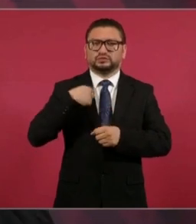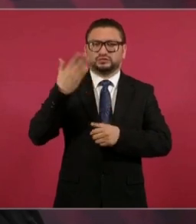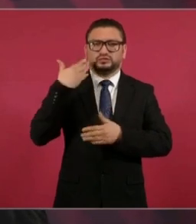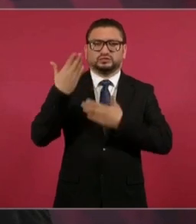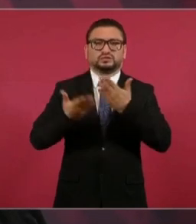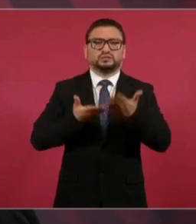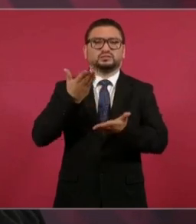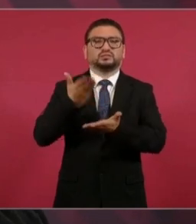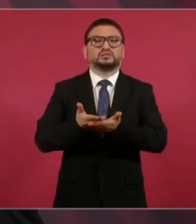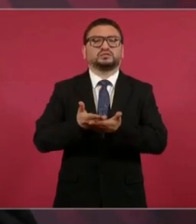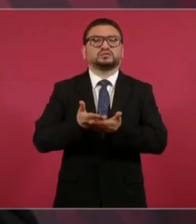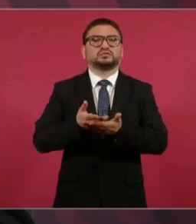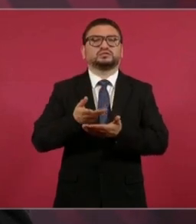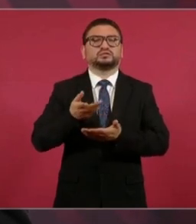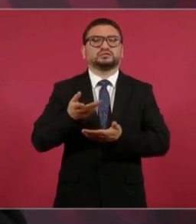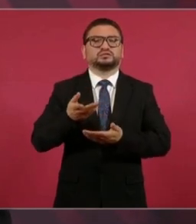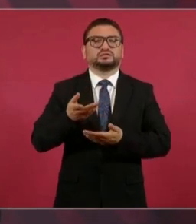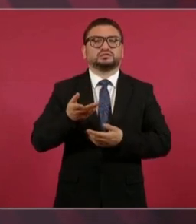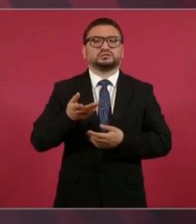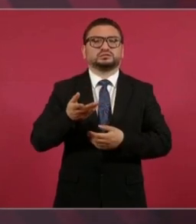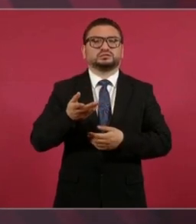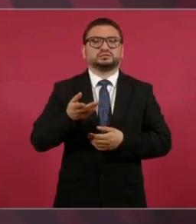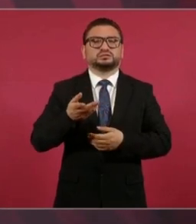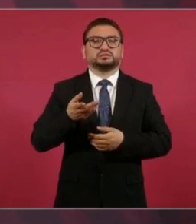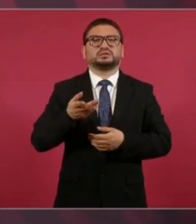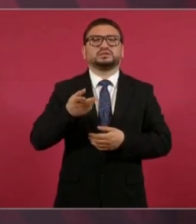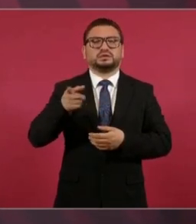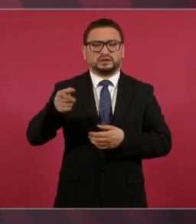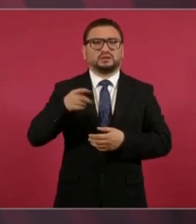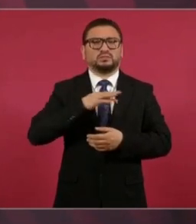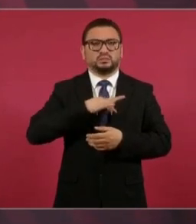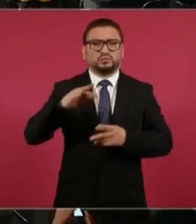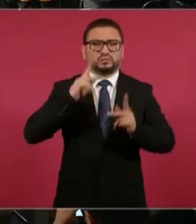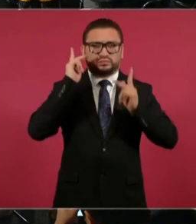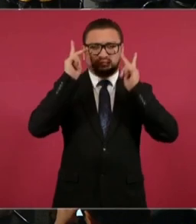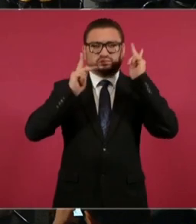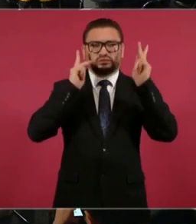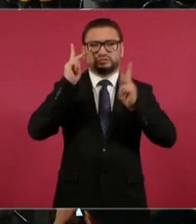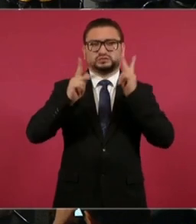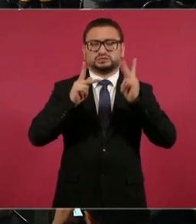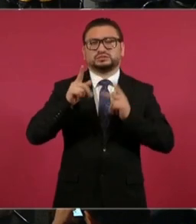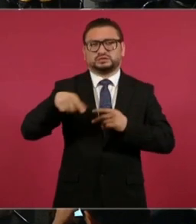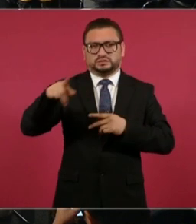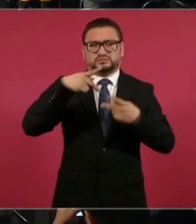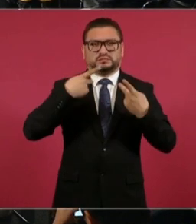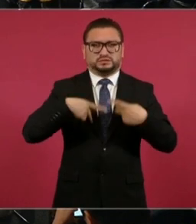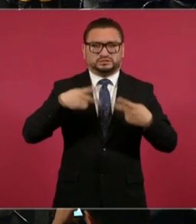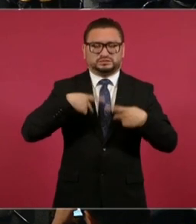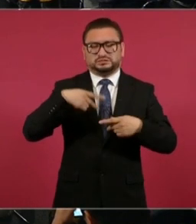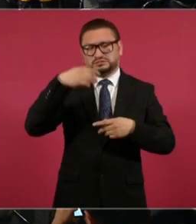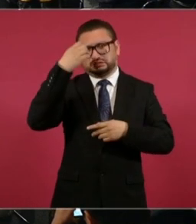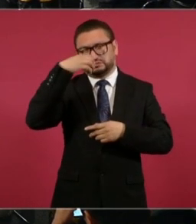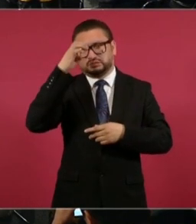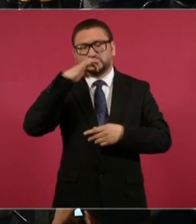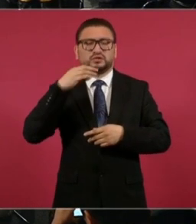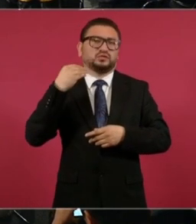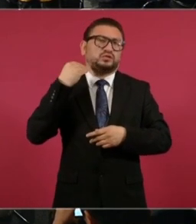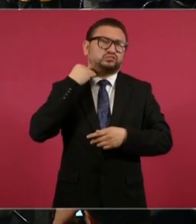que eh visitaran con sus especialistas y